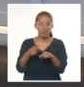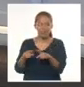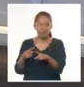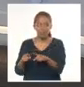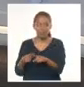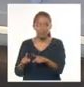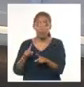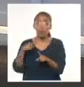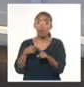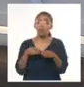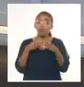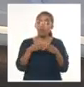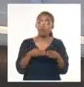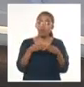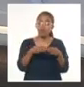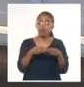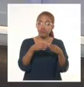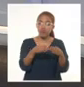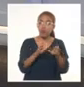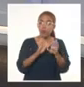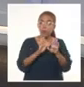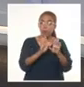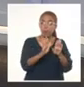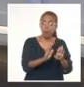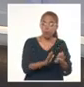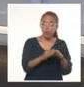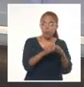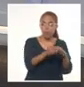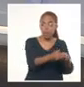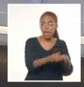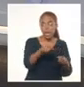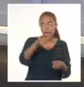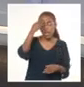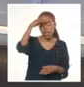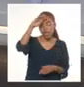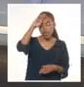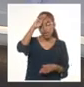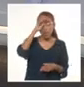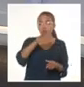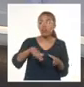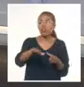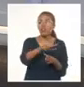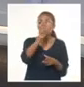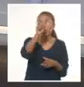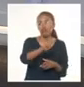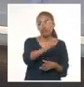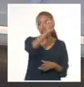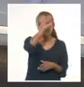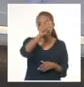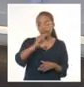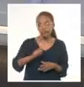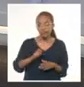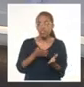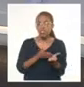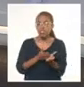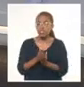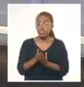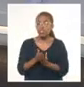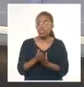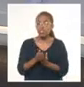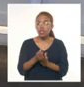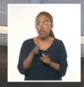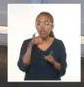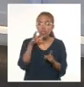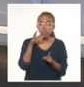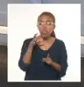y a los buques que tocan puertos de nuestra nación. Persiste la intimidación y las amenazas a personas de terceros países